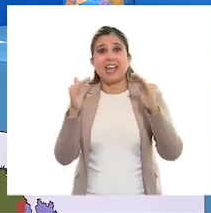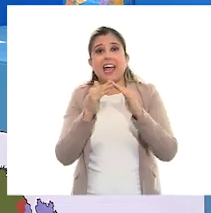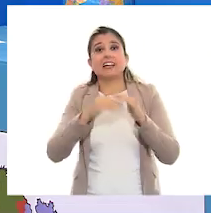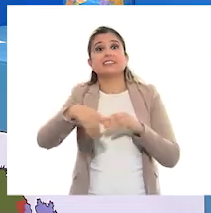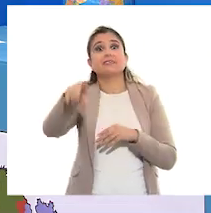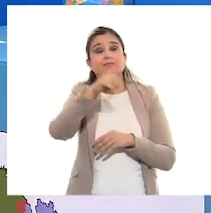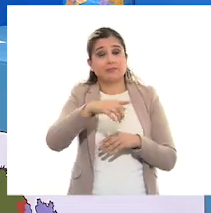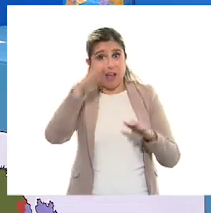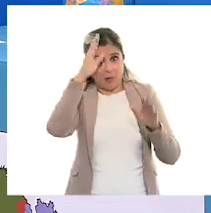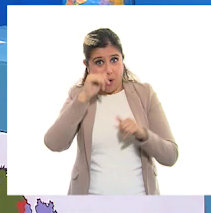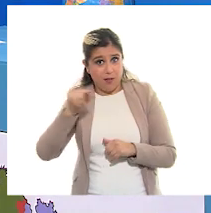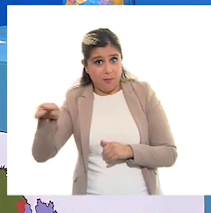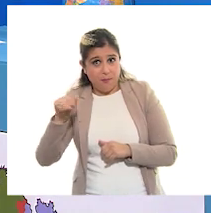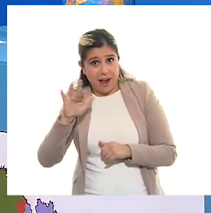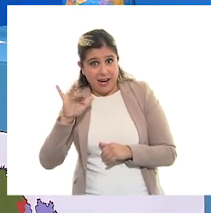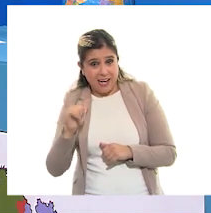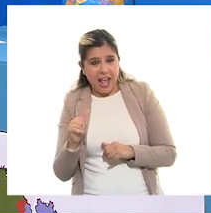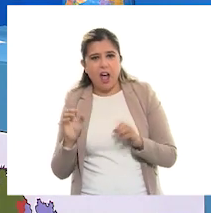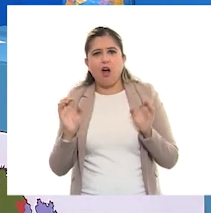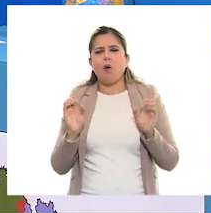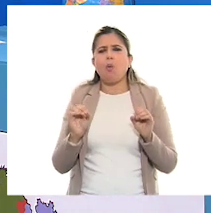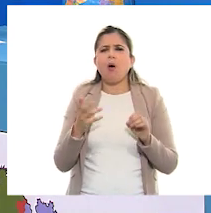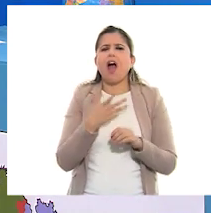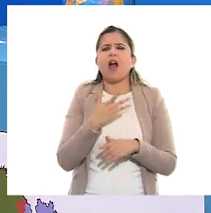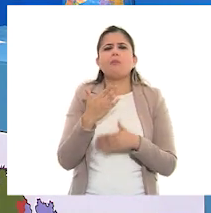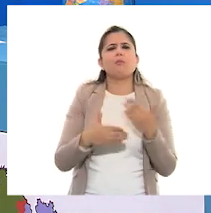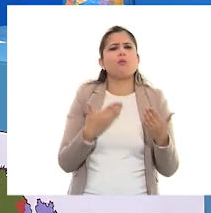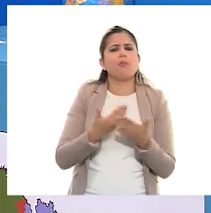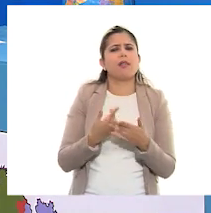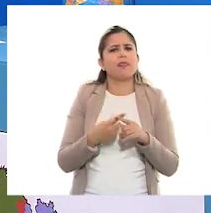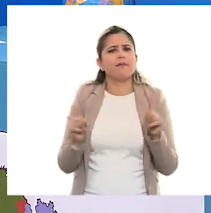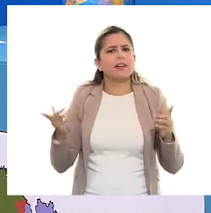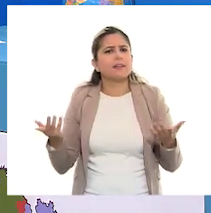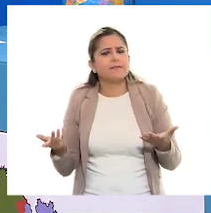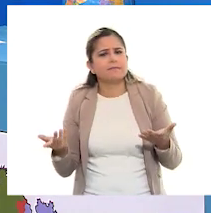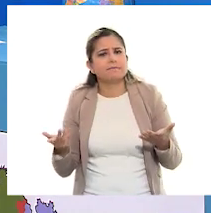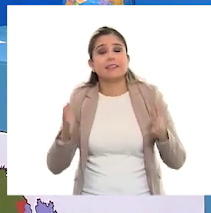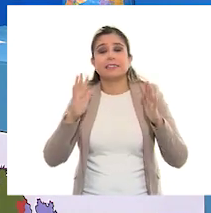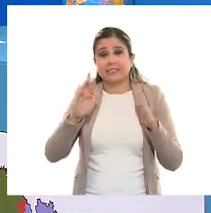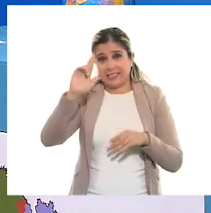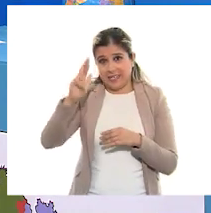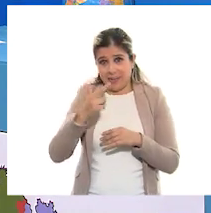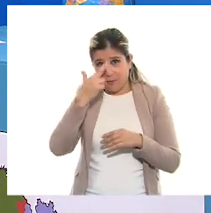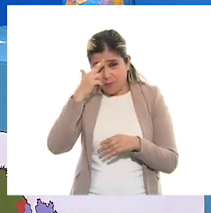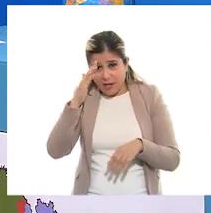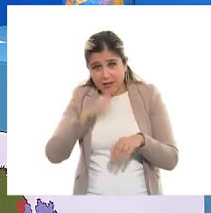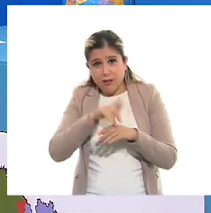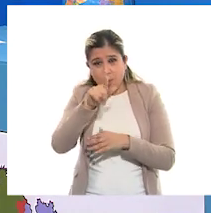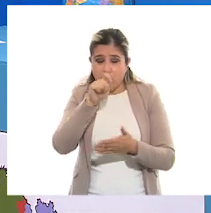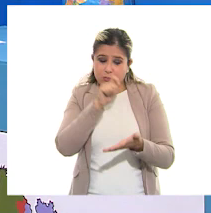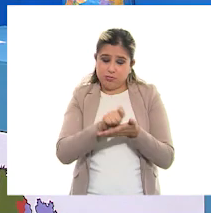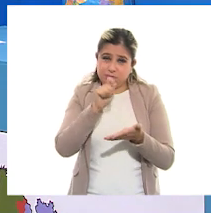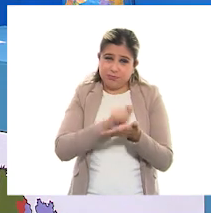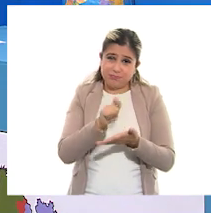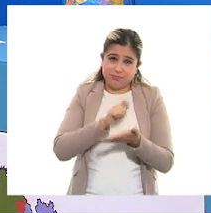de acuerdo con María o tienen una propuesta diferente? Recuerden escribir todos sus hallazgos, lo que